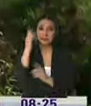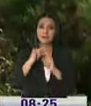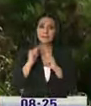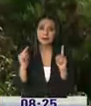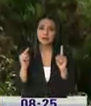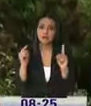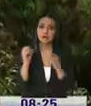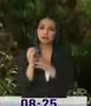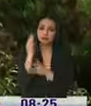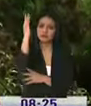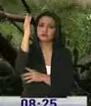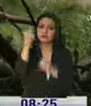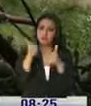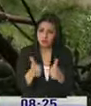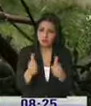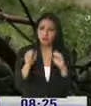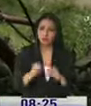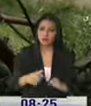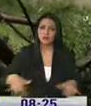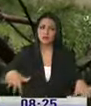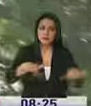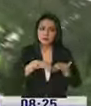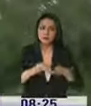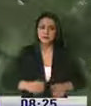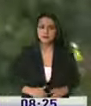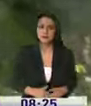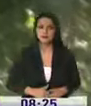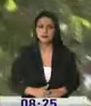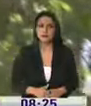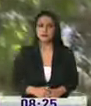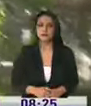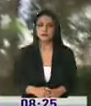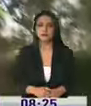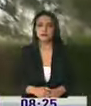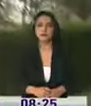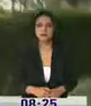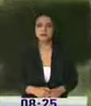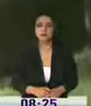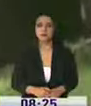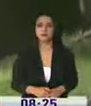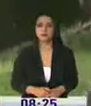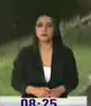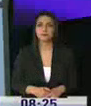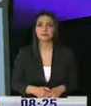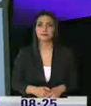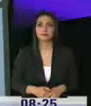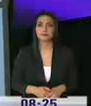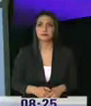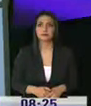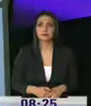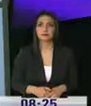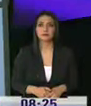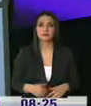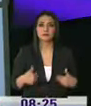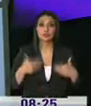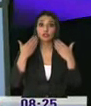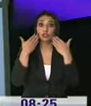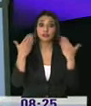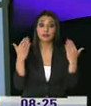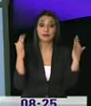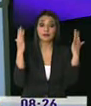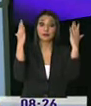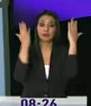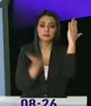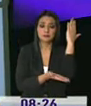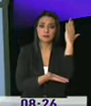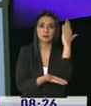especies que puedan habitar amigablemente en la ladera. En Quito informó Andrea Orbe. Yo no sé si la tala de esos